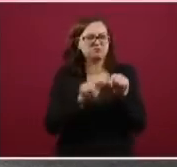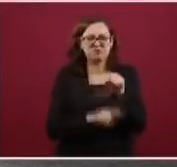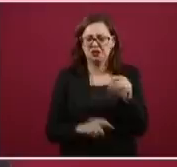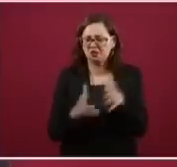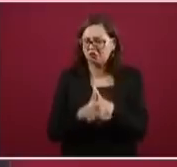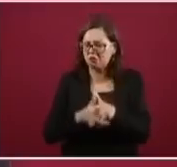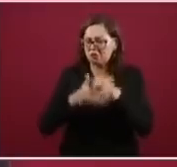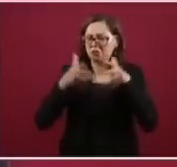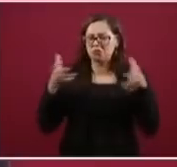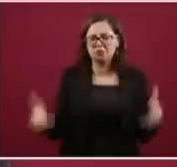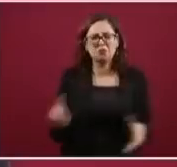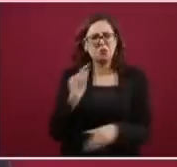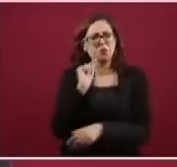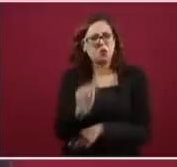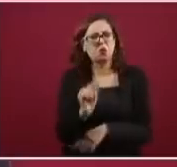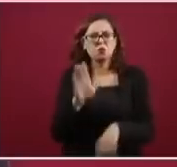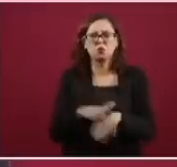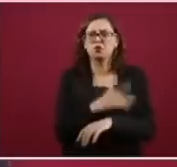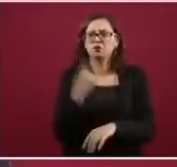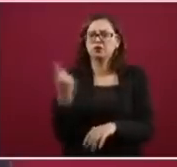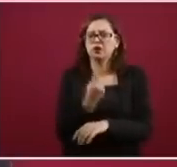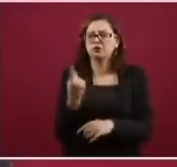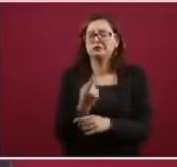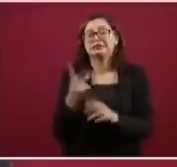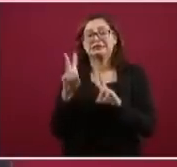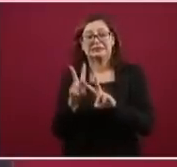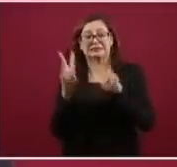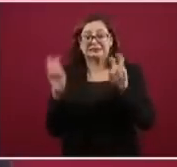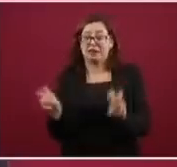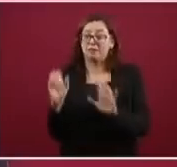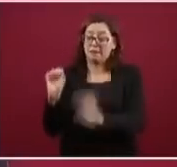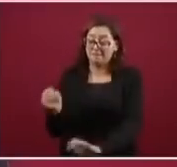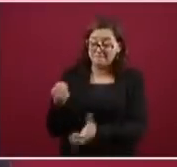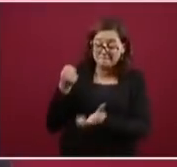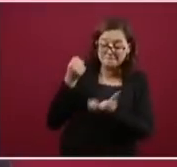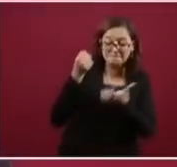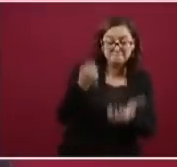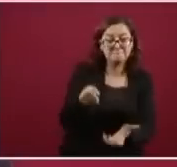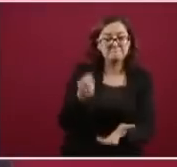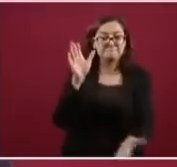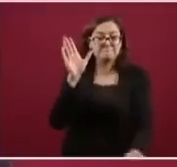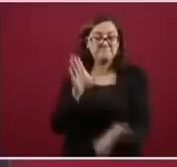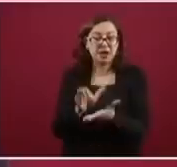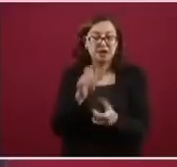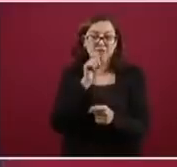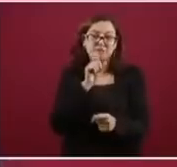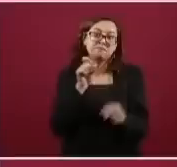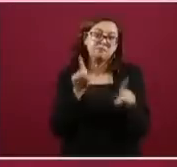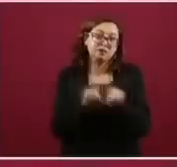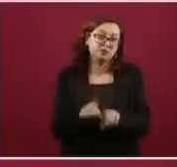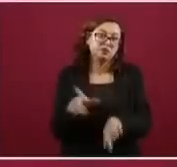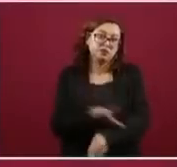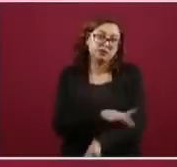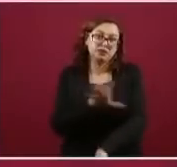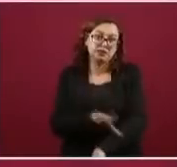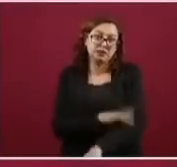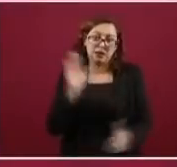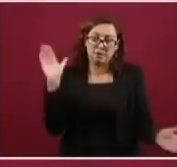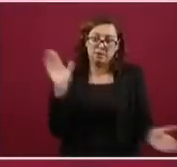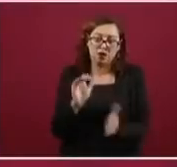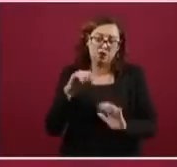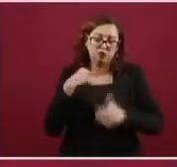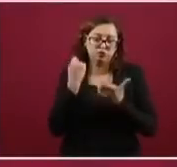inversión pública relativamente baja y eso es estamos cambiando y en particular con la inversión en el sector energético segundo